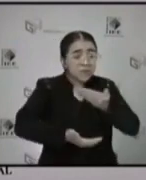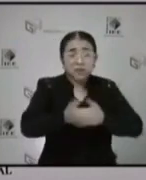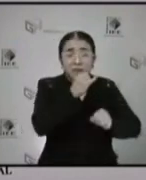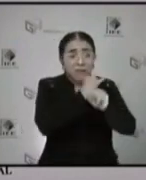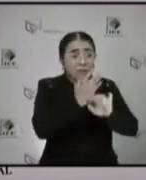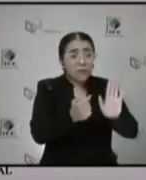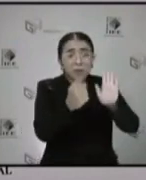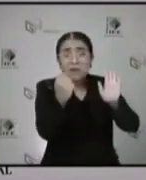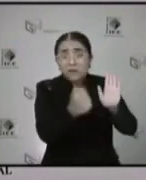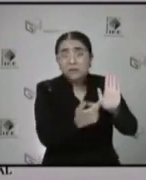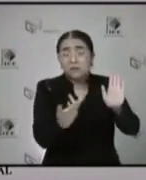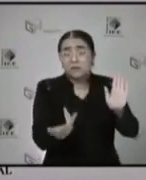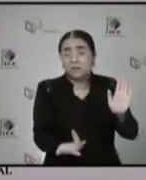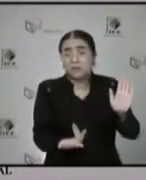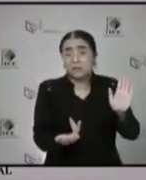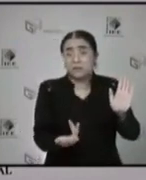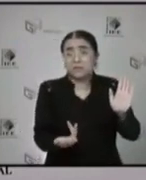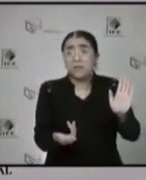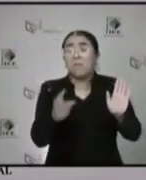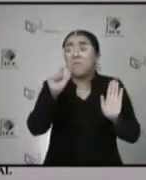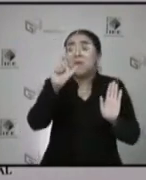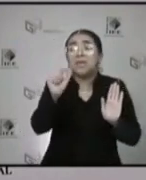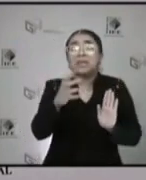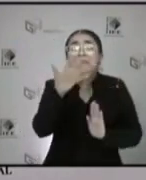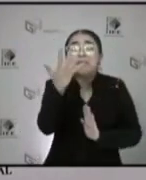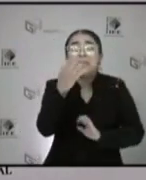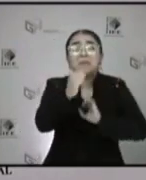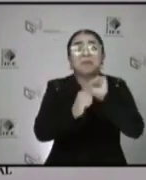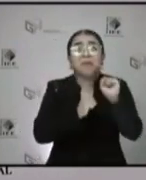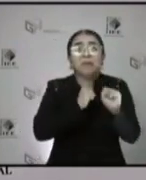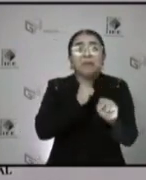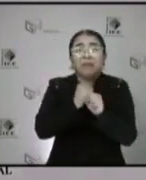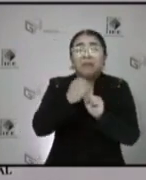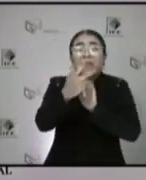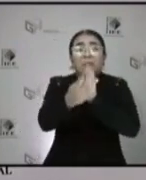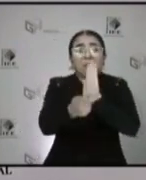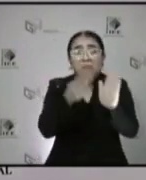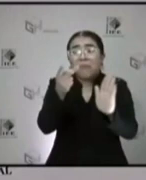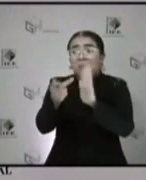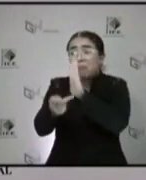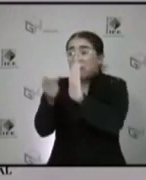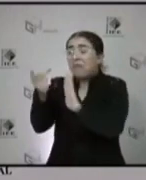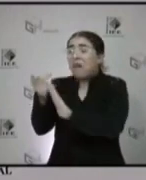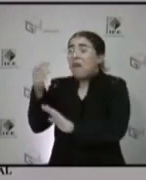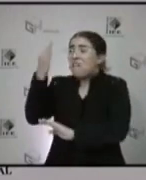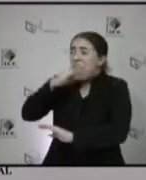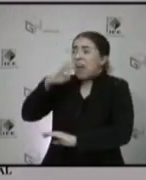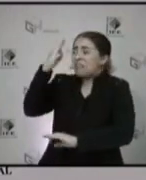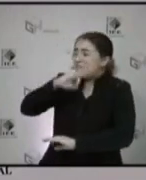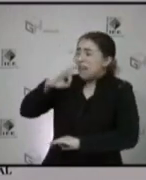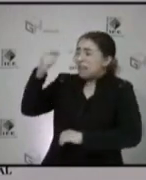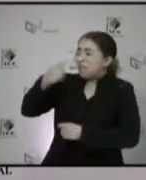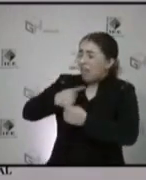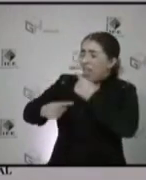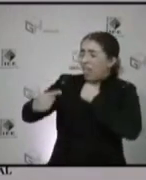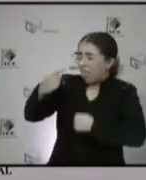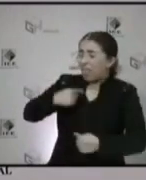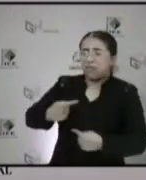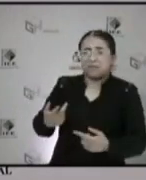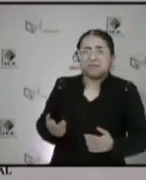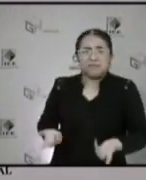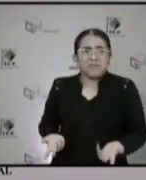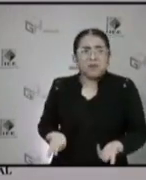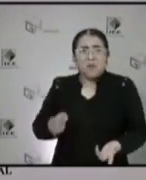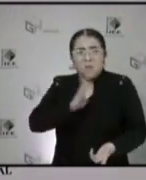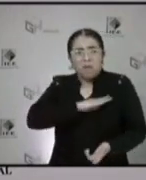la verdad. Llevo 25 años lidiando con difamaciones, órdenes de aprehensión, atentados de